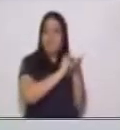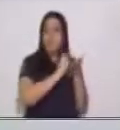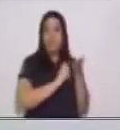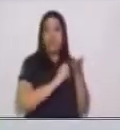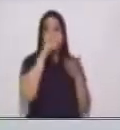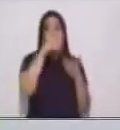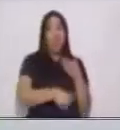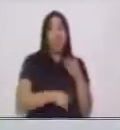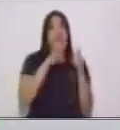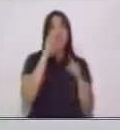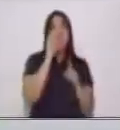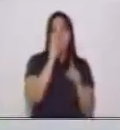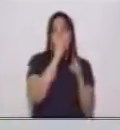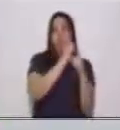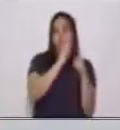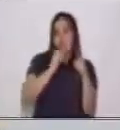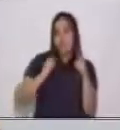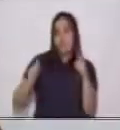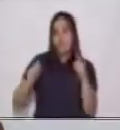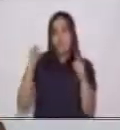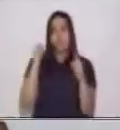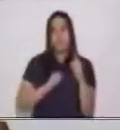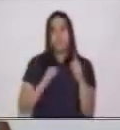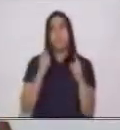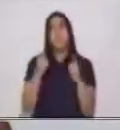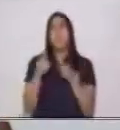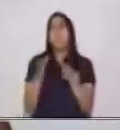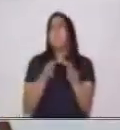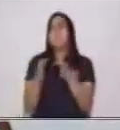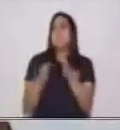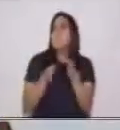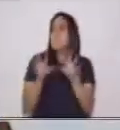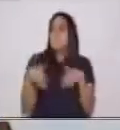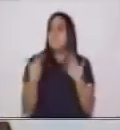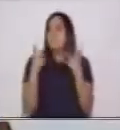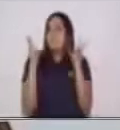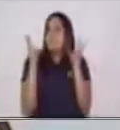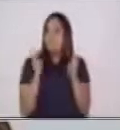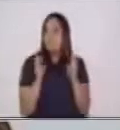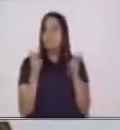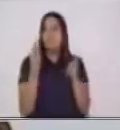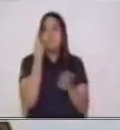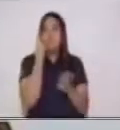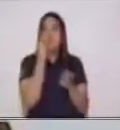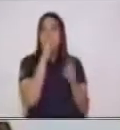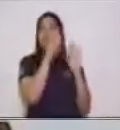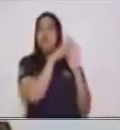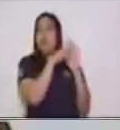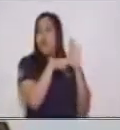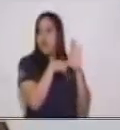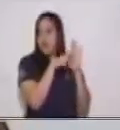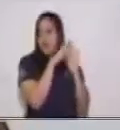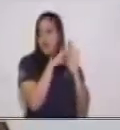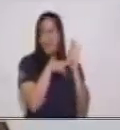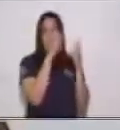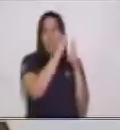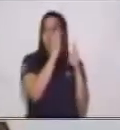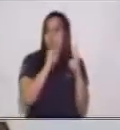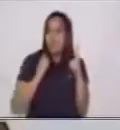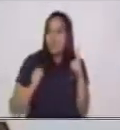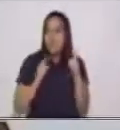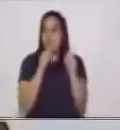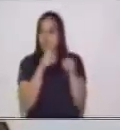la ortografía literal y te voy a explicar a qué se refiere y vamos a ver algunas de las reglas de ortografía para